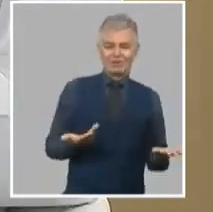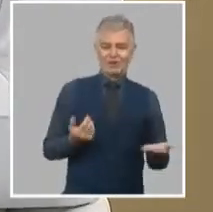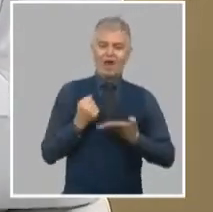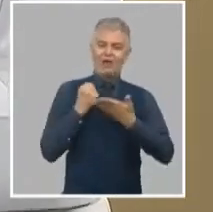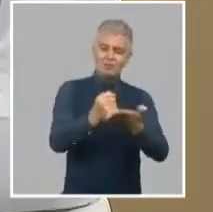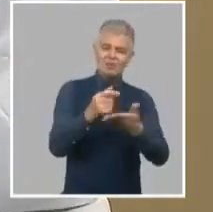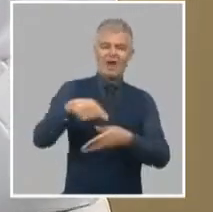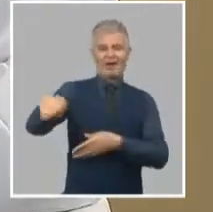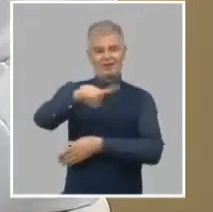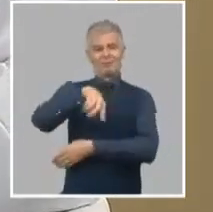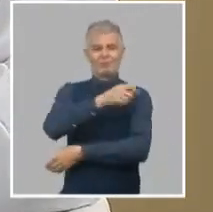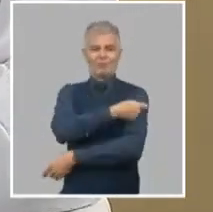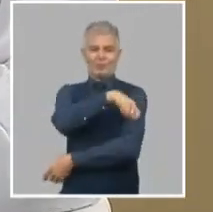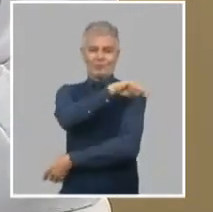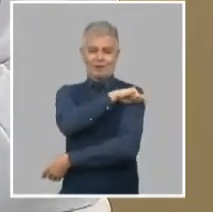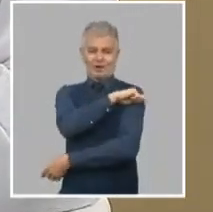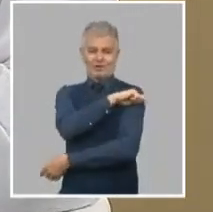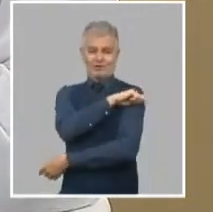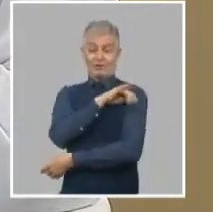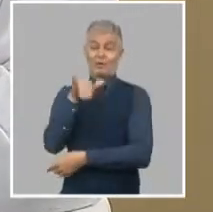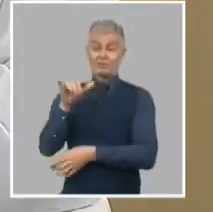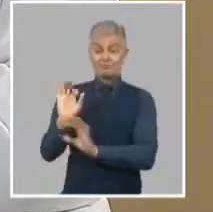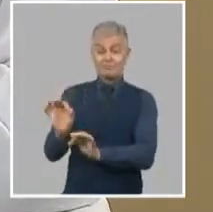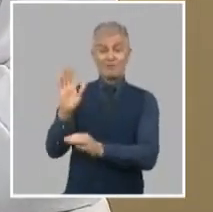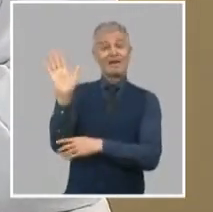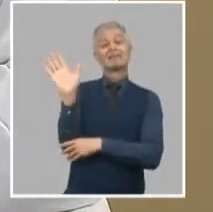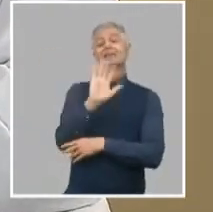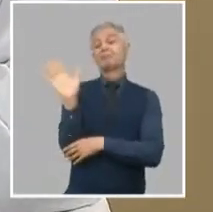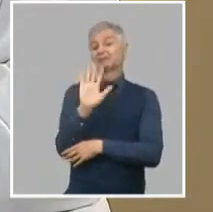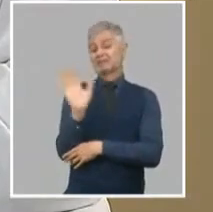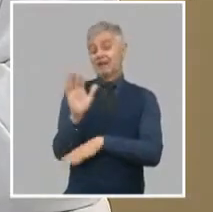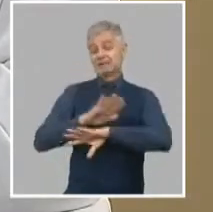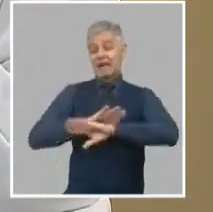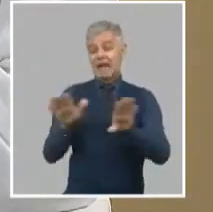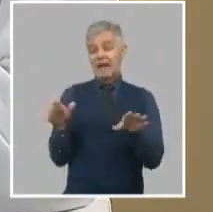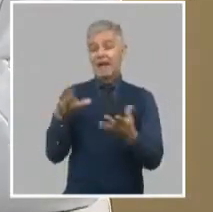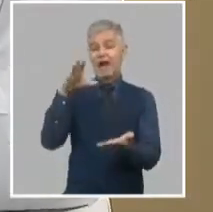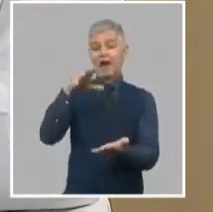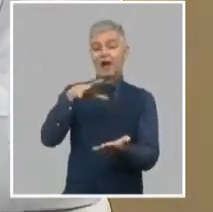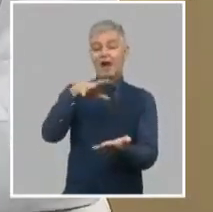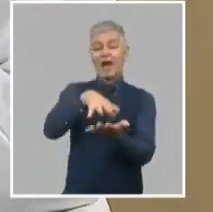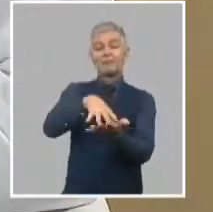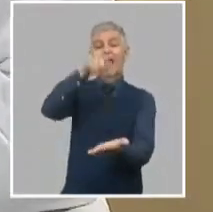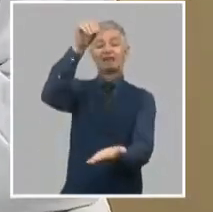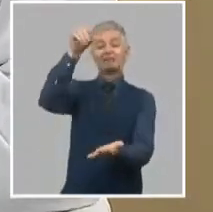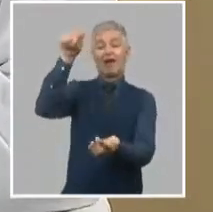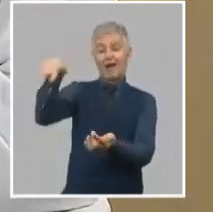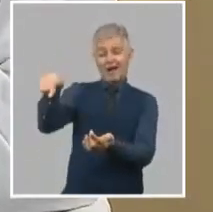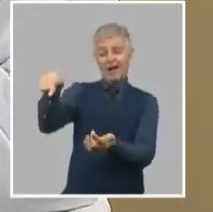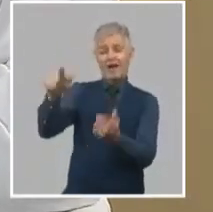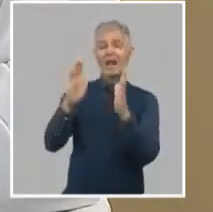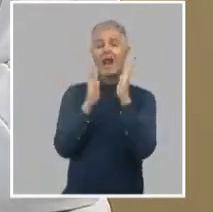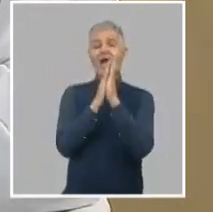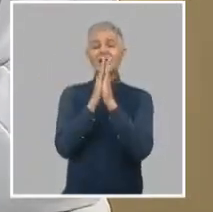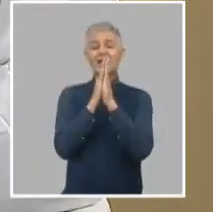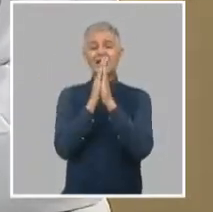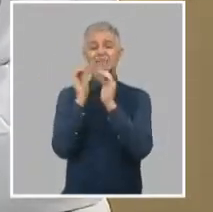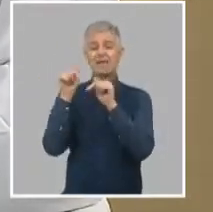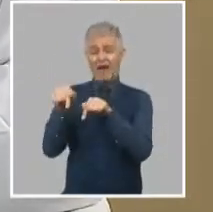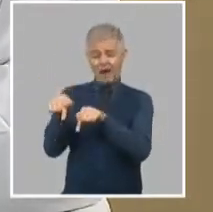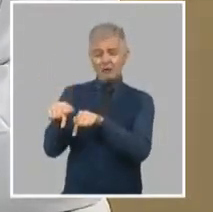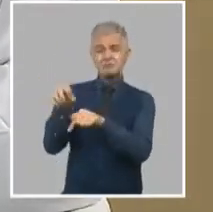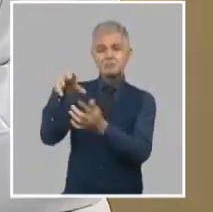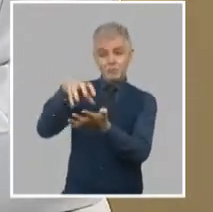Y esa despedida que nos hicieron en la plaza central de la iglesia del Duomo del ayuntamiento, que creo que